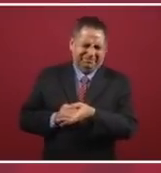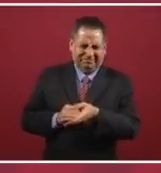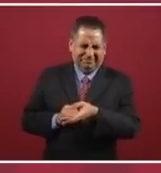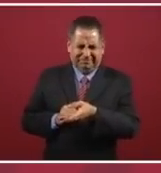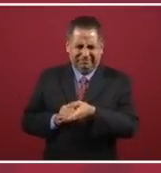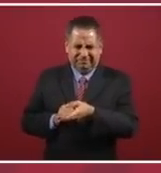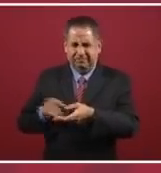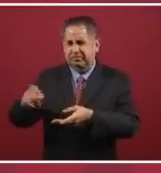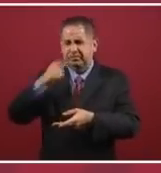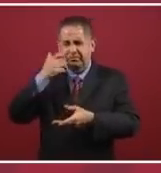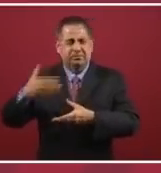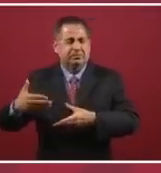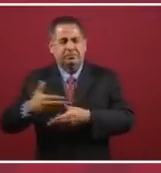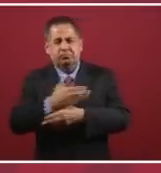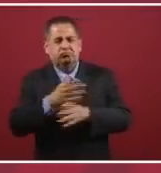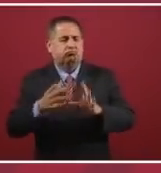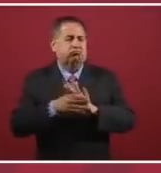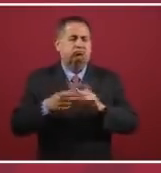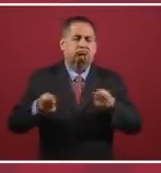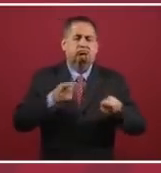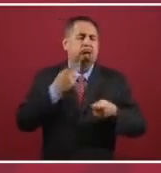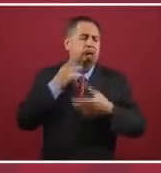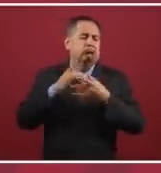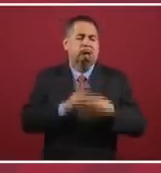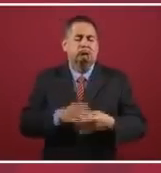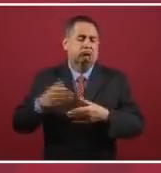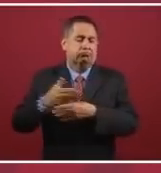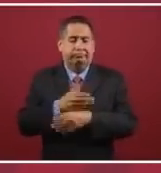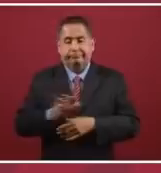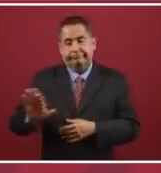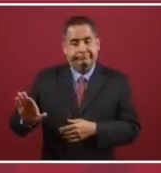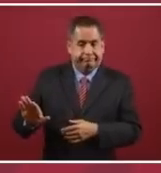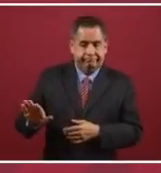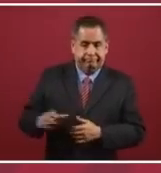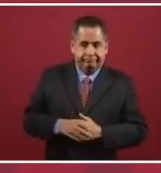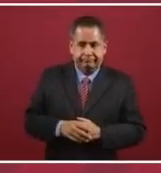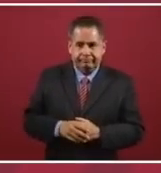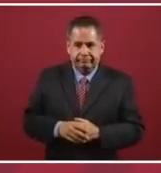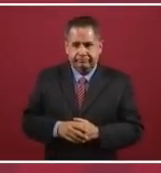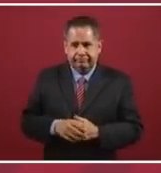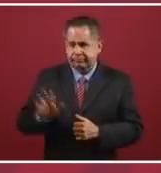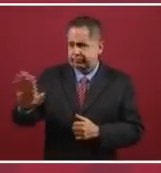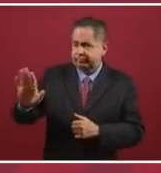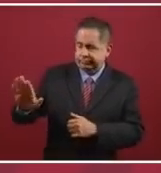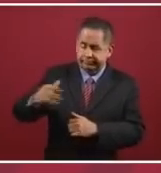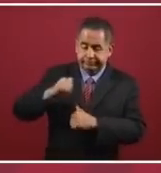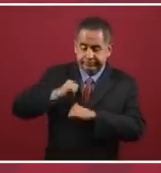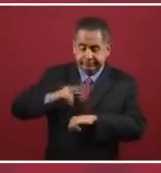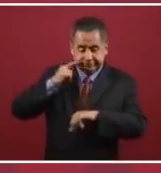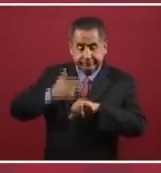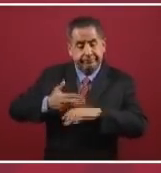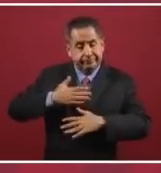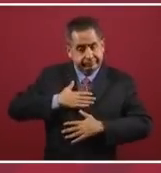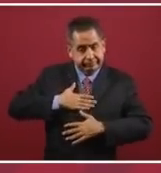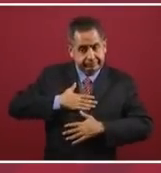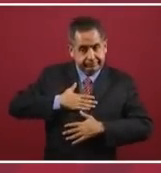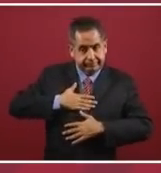se quieren meter en el manejo de la política económica que nos corresponde a nosotros,